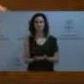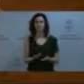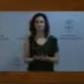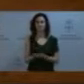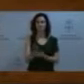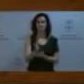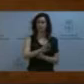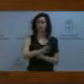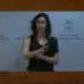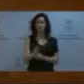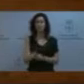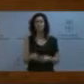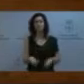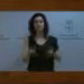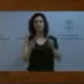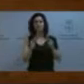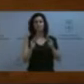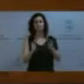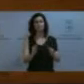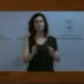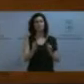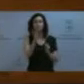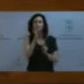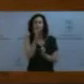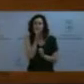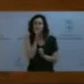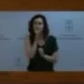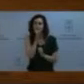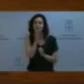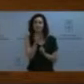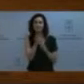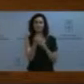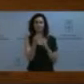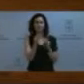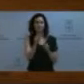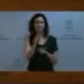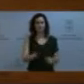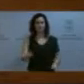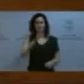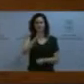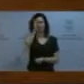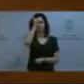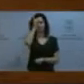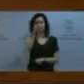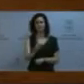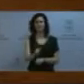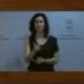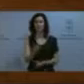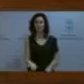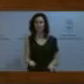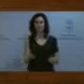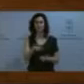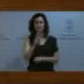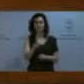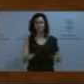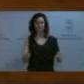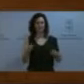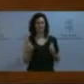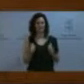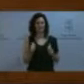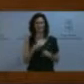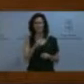para que acabe con la penosa situación que viven los cabraliegos y las cabraliegas, con una población dispersa,